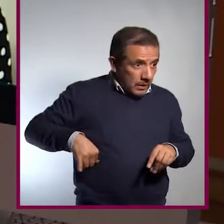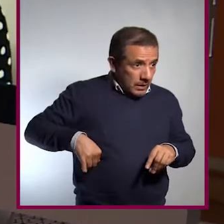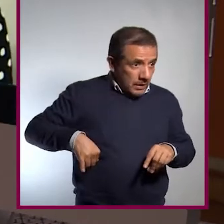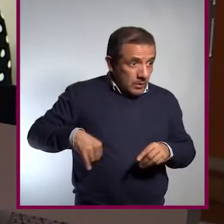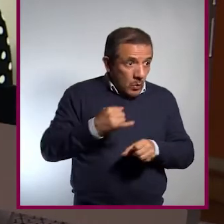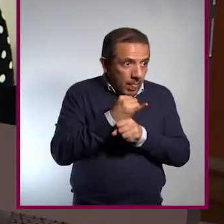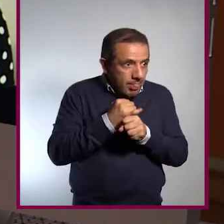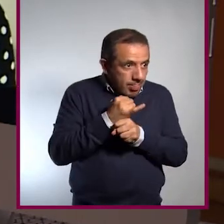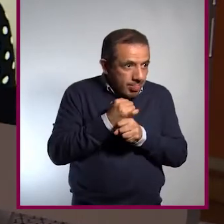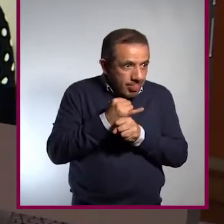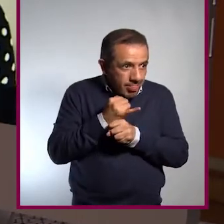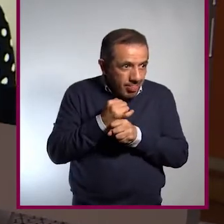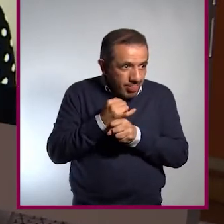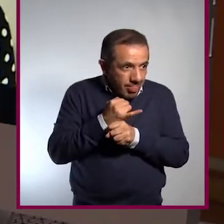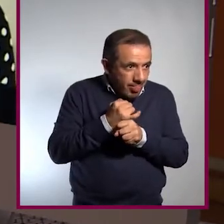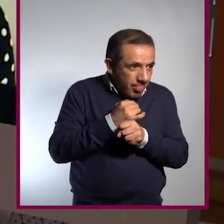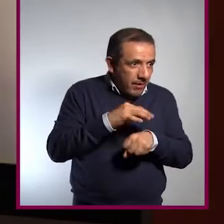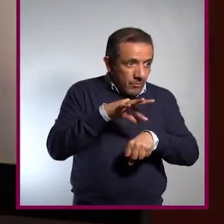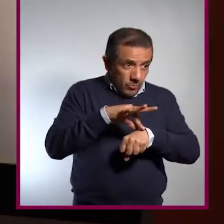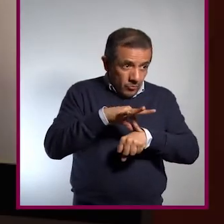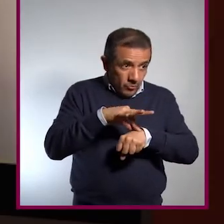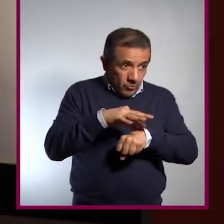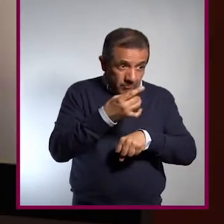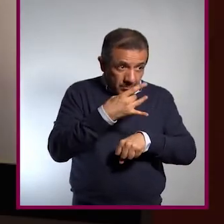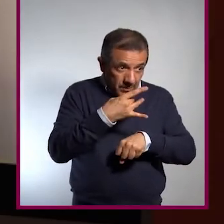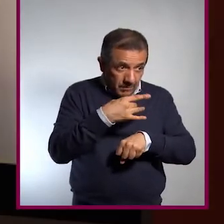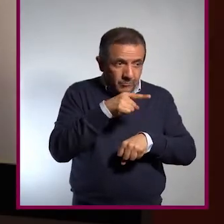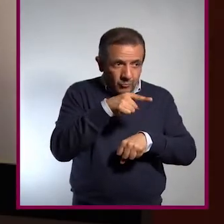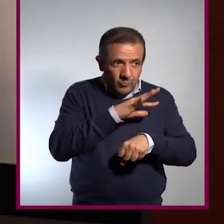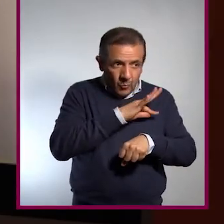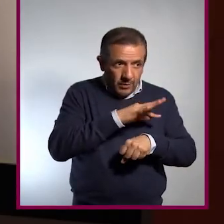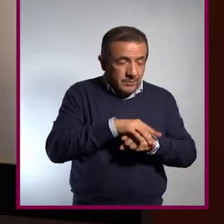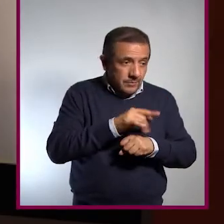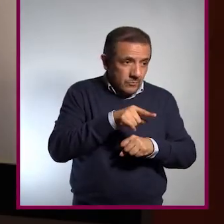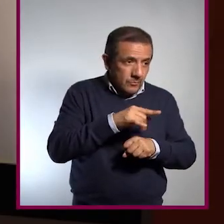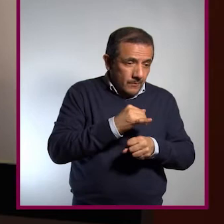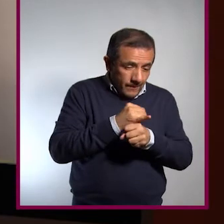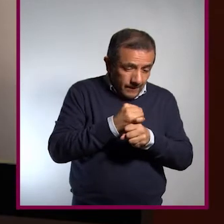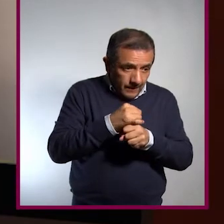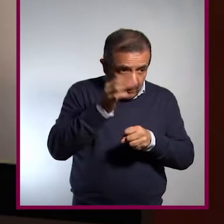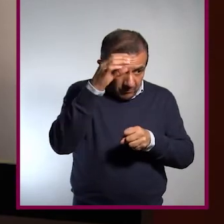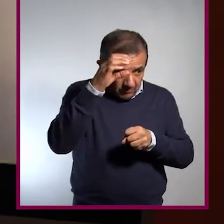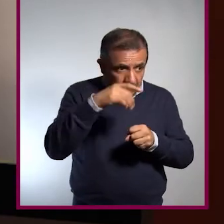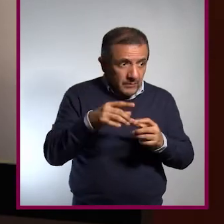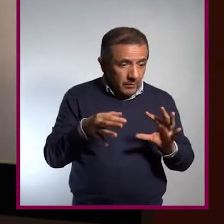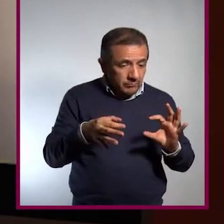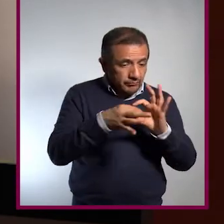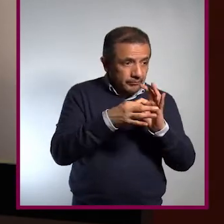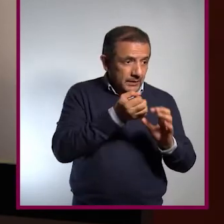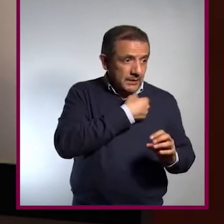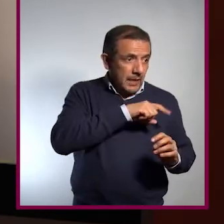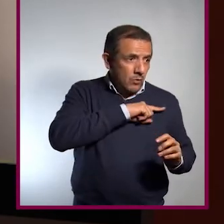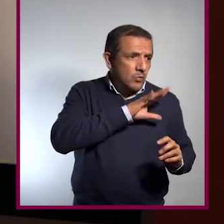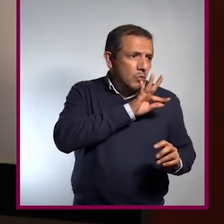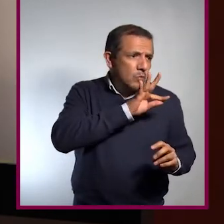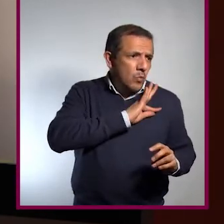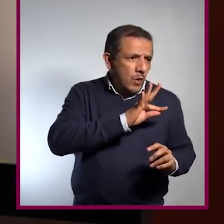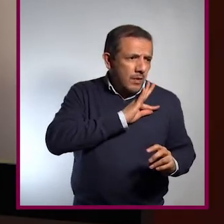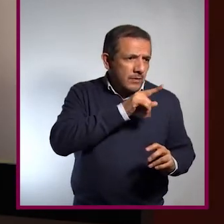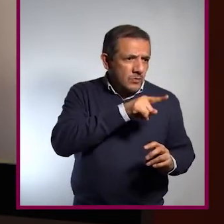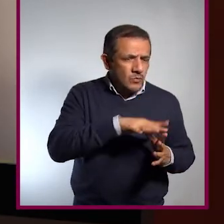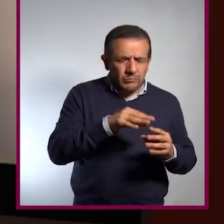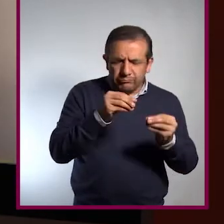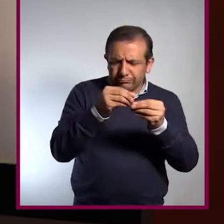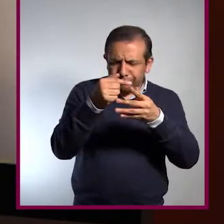si tu interés es hacer investigación en medicina o en cualquier tipo de investigación relacionada con la salud,